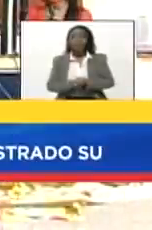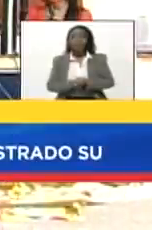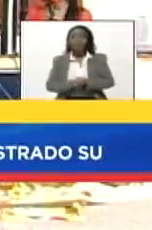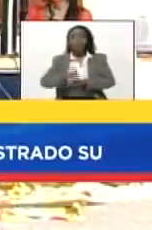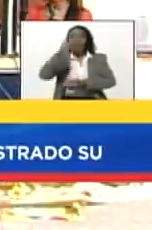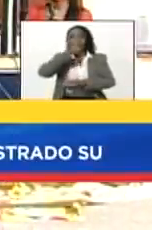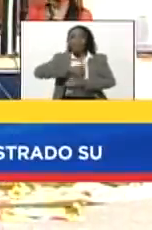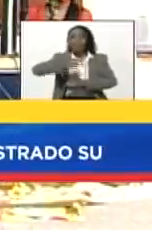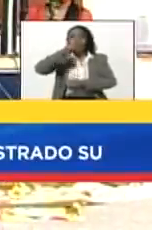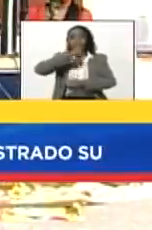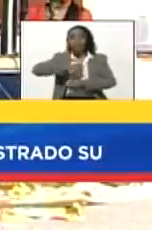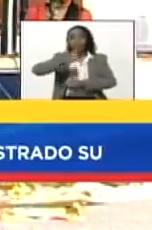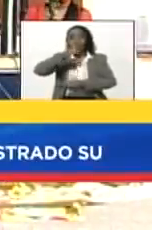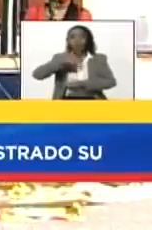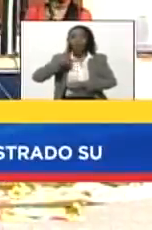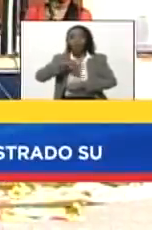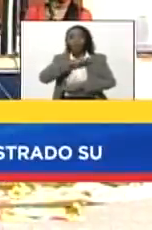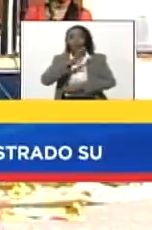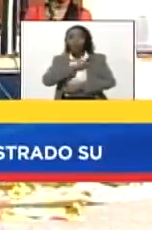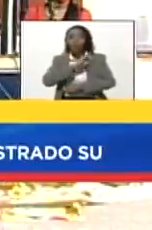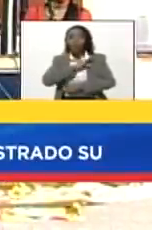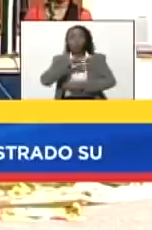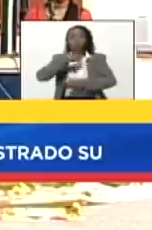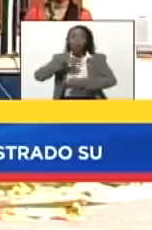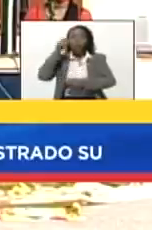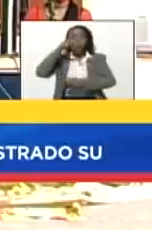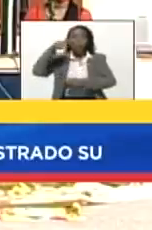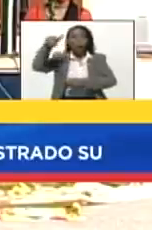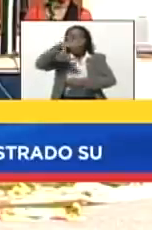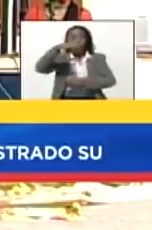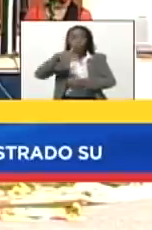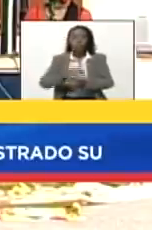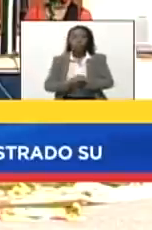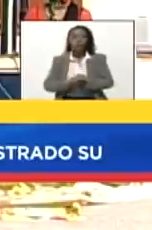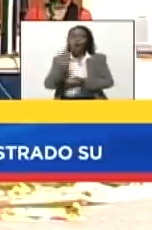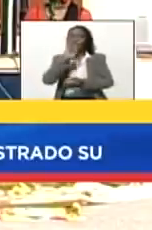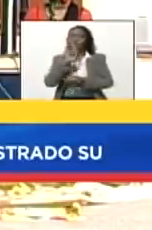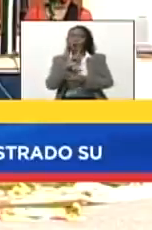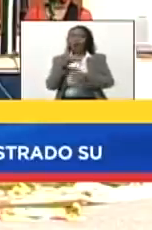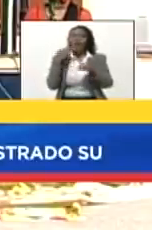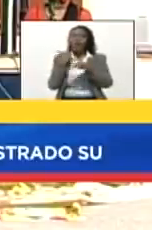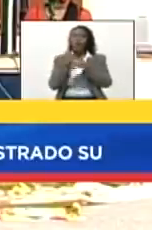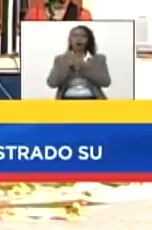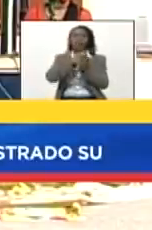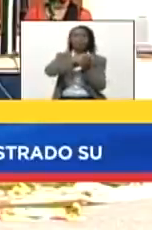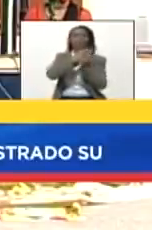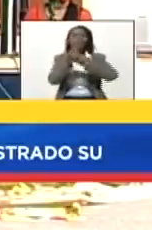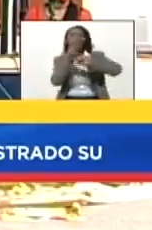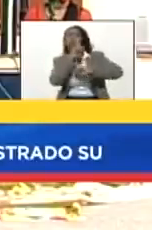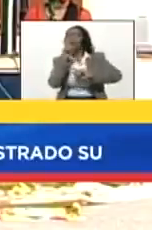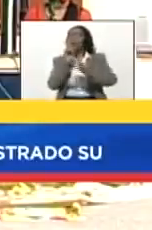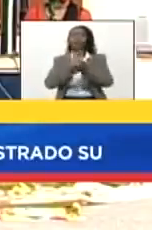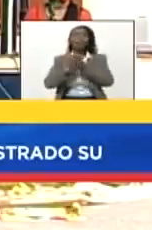de la resistencia de nuestro pueblo. No es un simple cambio de nombre.